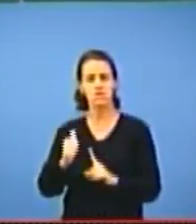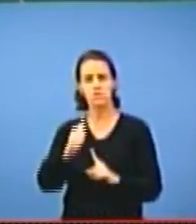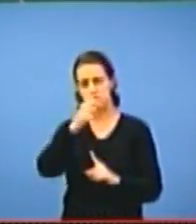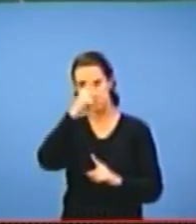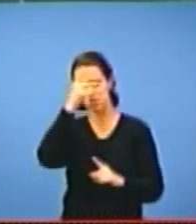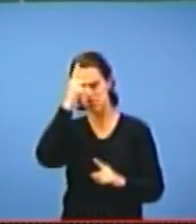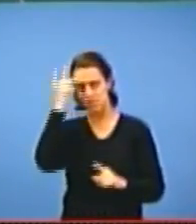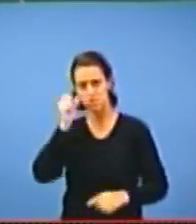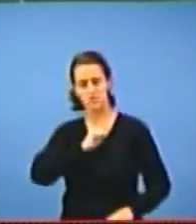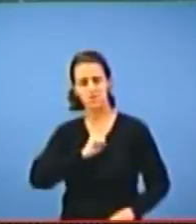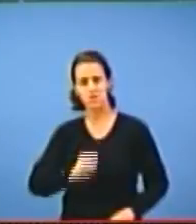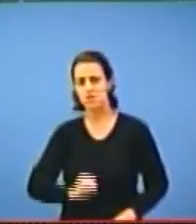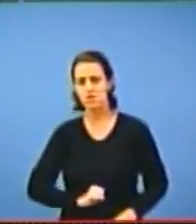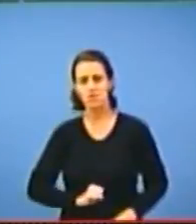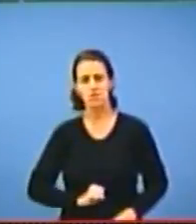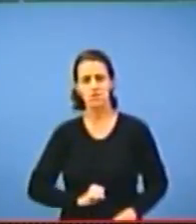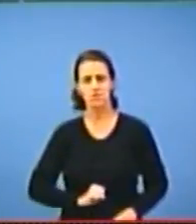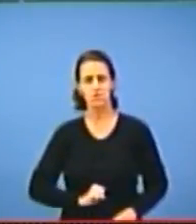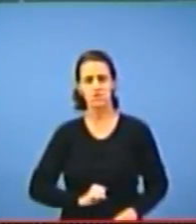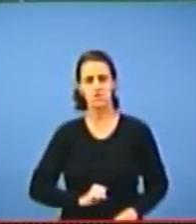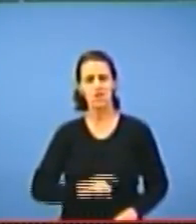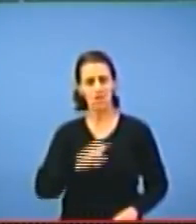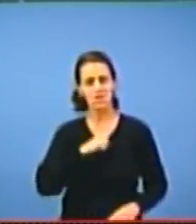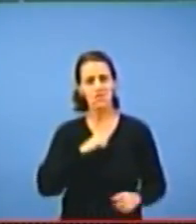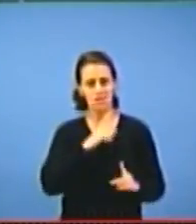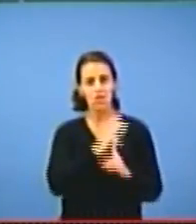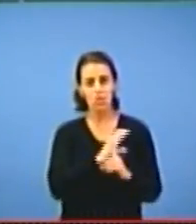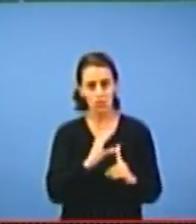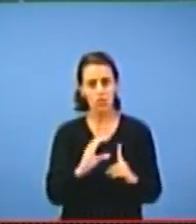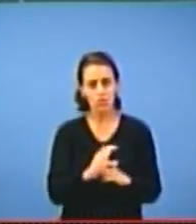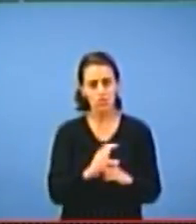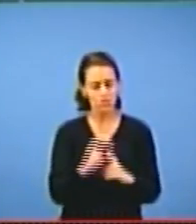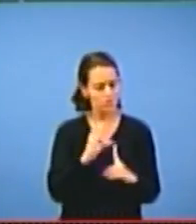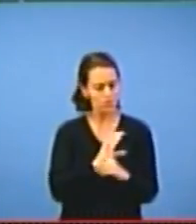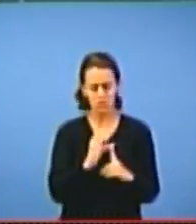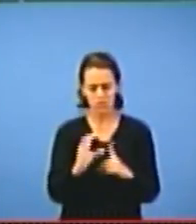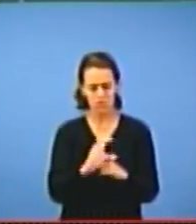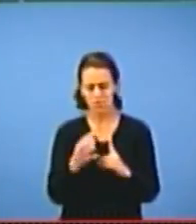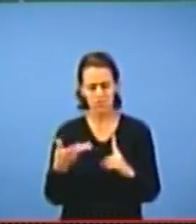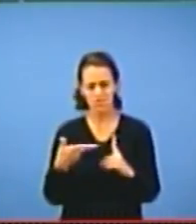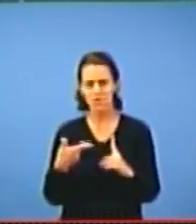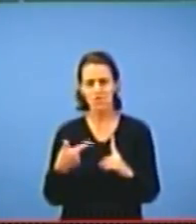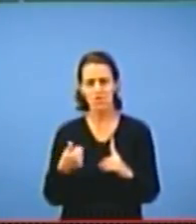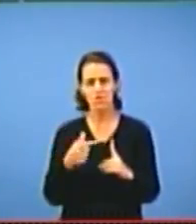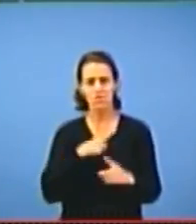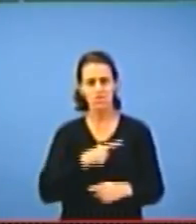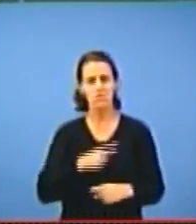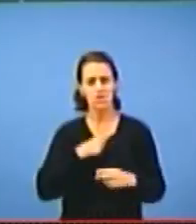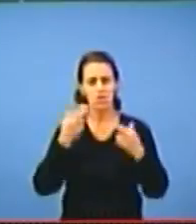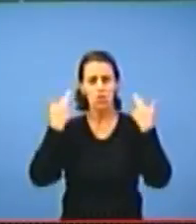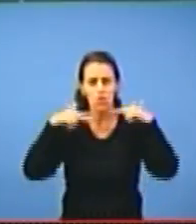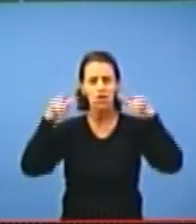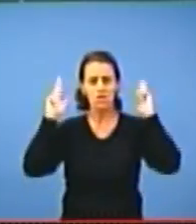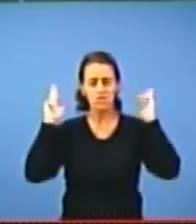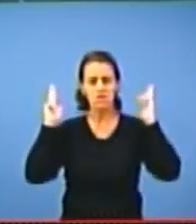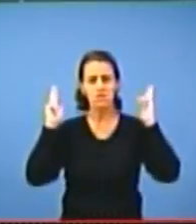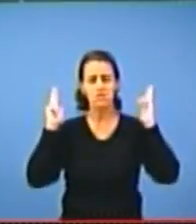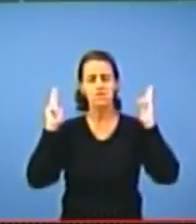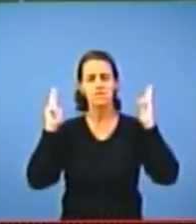Señor dio un culto. El culto del Antiguo Testamento era un culto extraordinario. Con la presencia del Cordero,